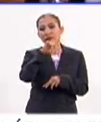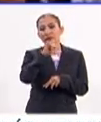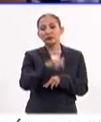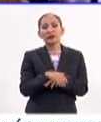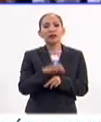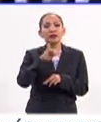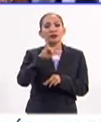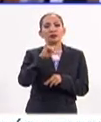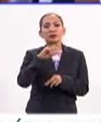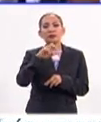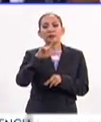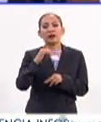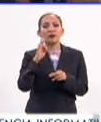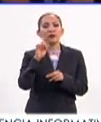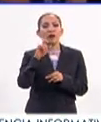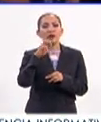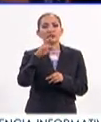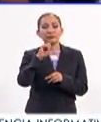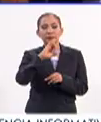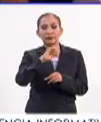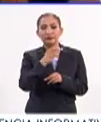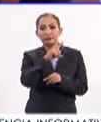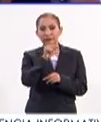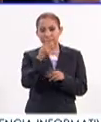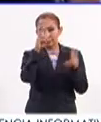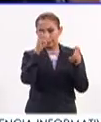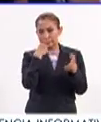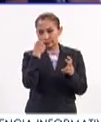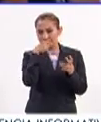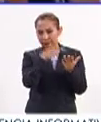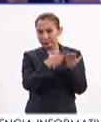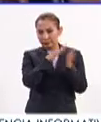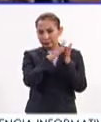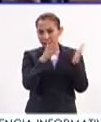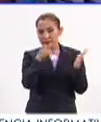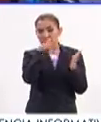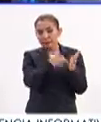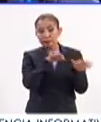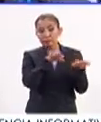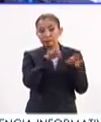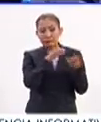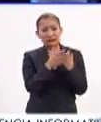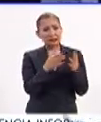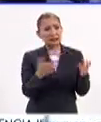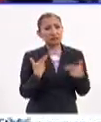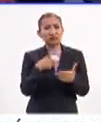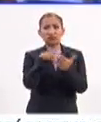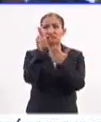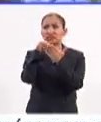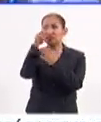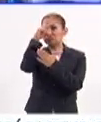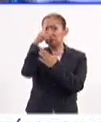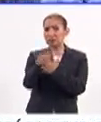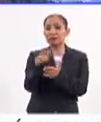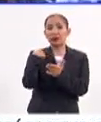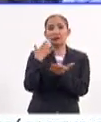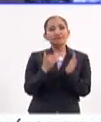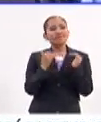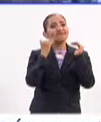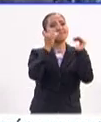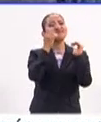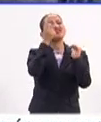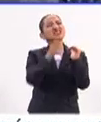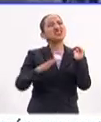Escamilla y la doctora Florencia Sánchez. Entre los temas que se mencionan, destaca la labor de los grandes muralistas mexicanos, quienes